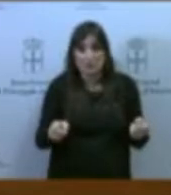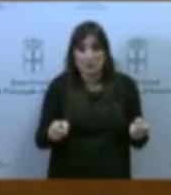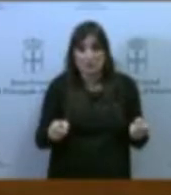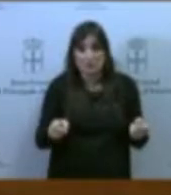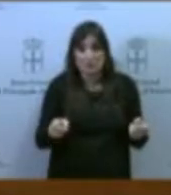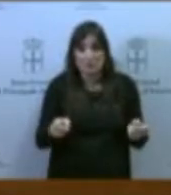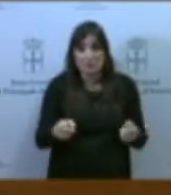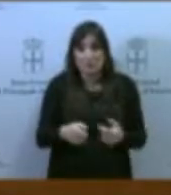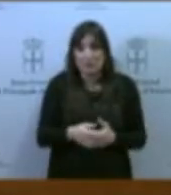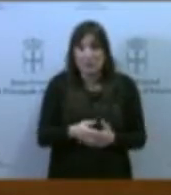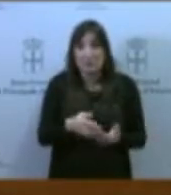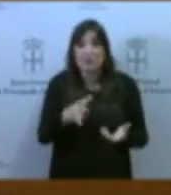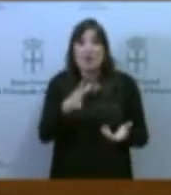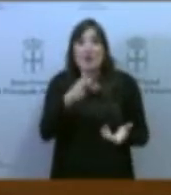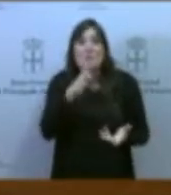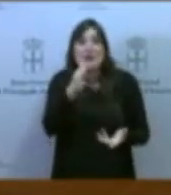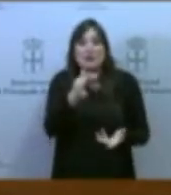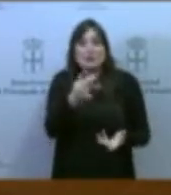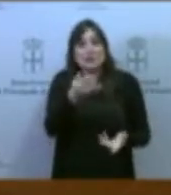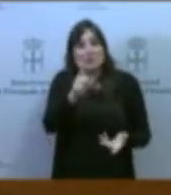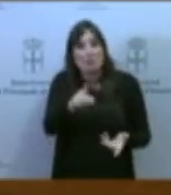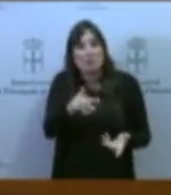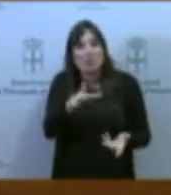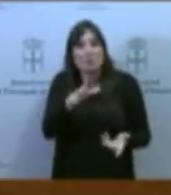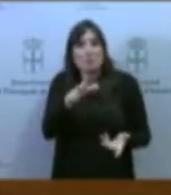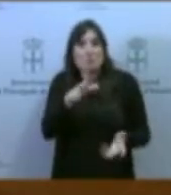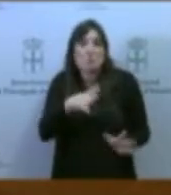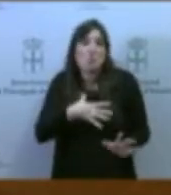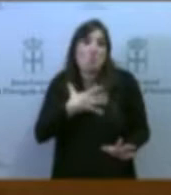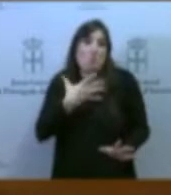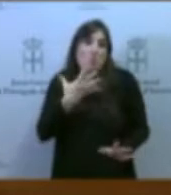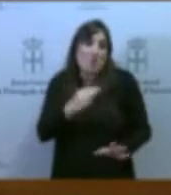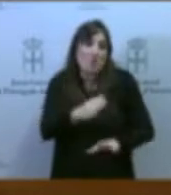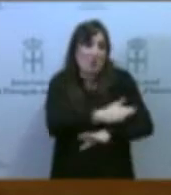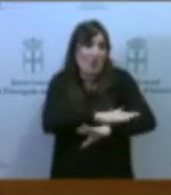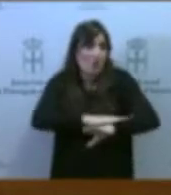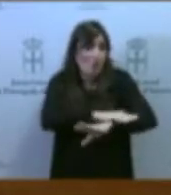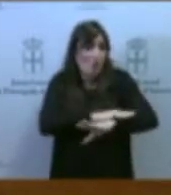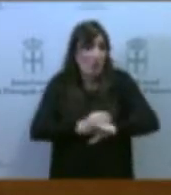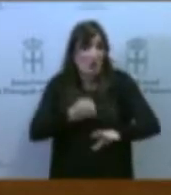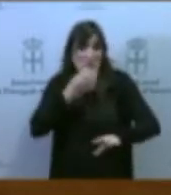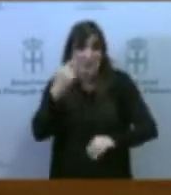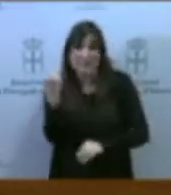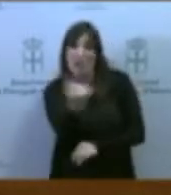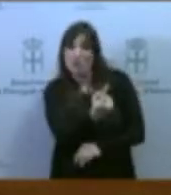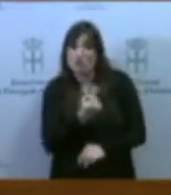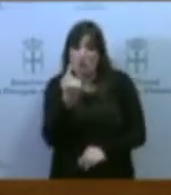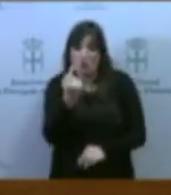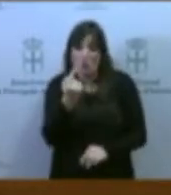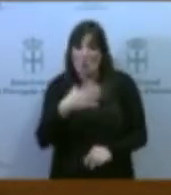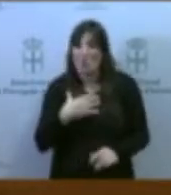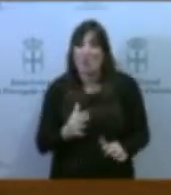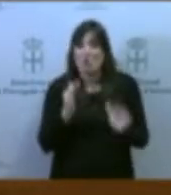posiblemente se acabe sus gobiernos en solitario, porque la sociedad ya no se siente representada por